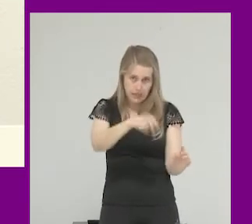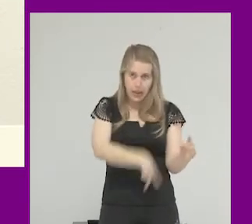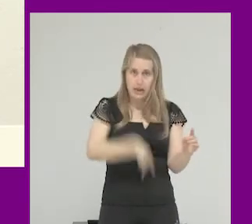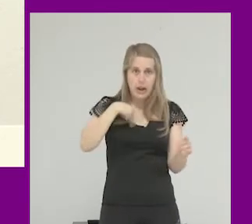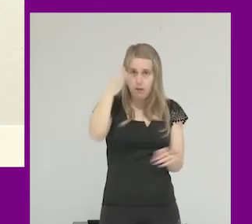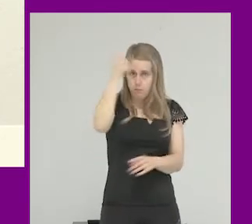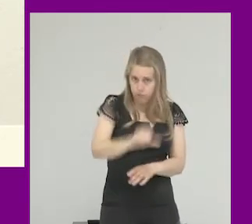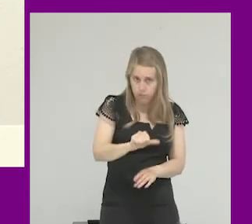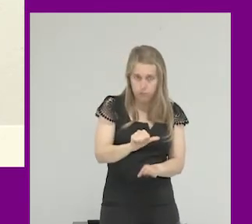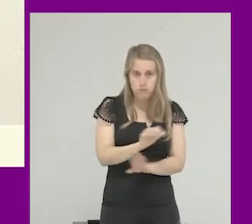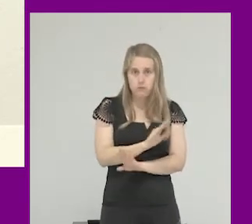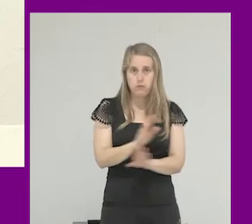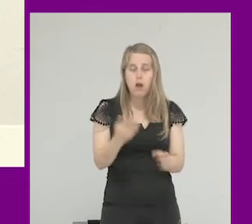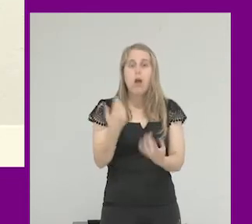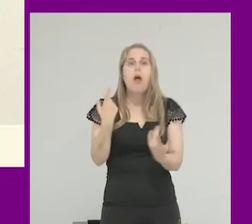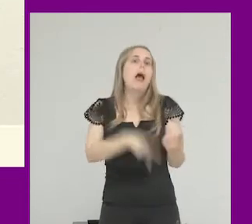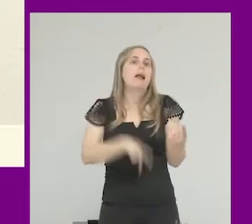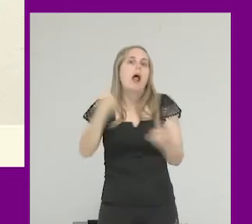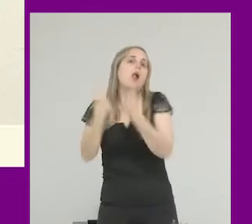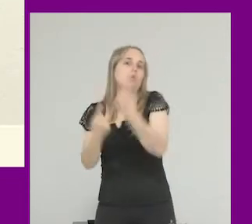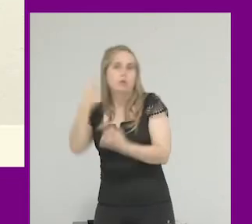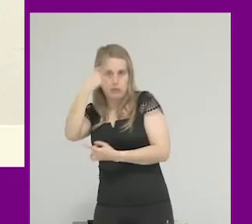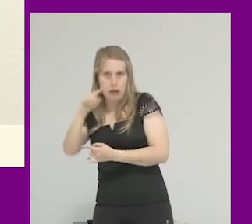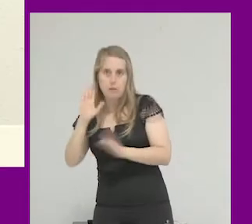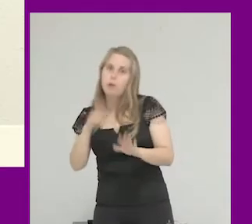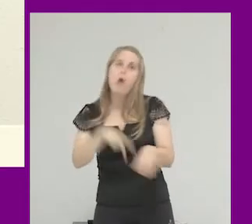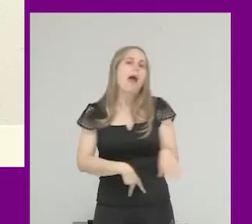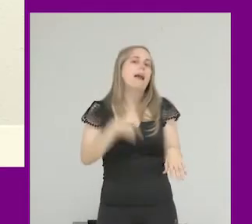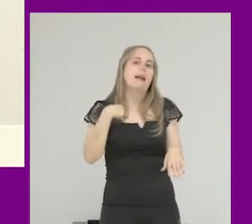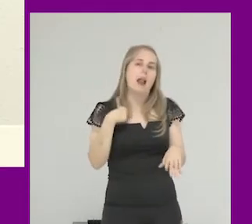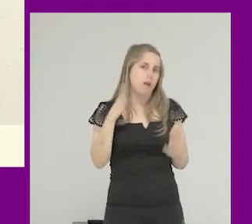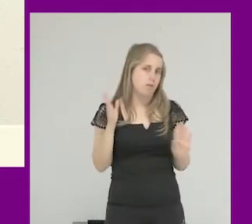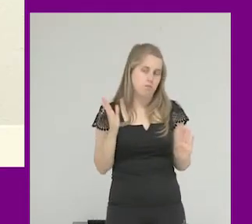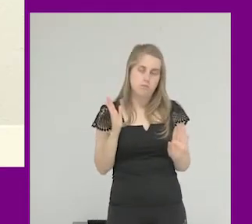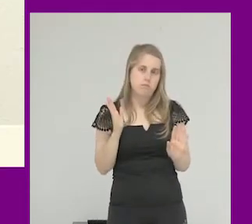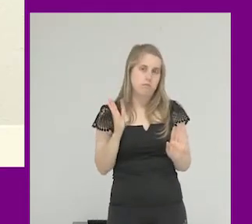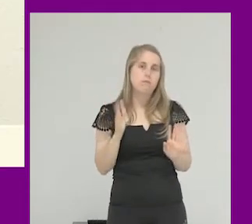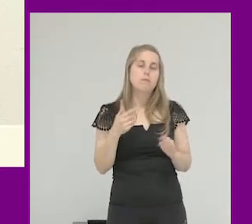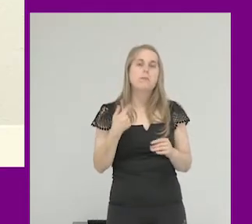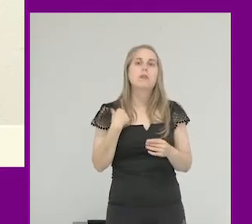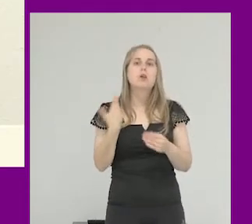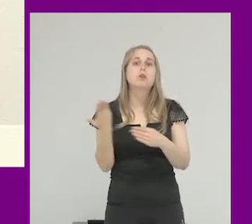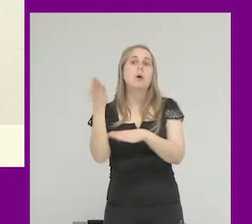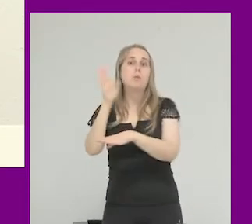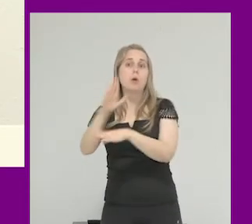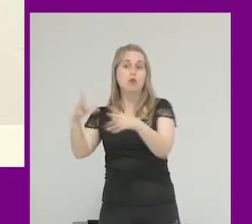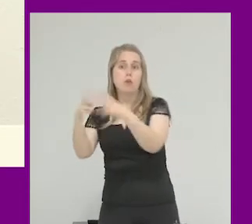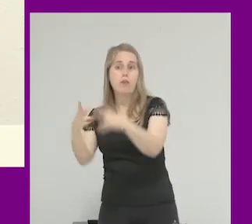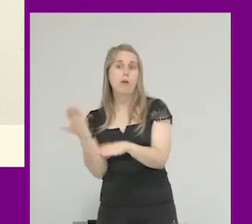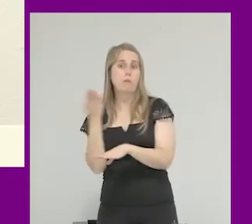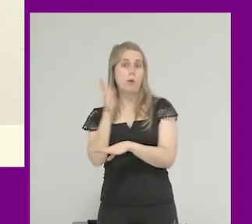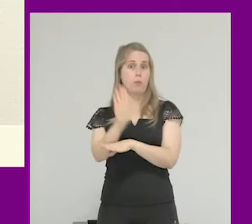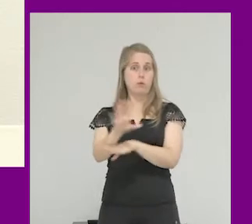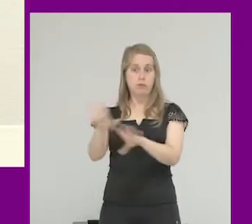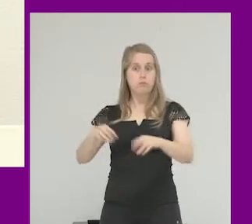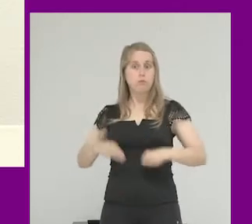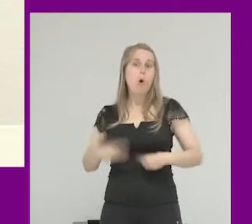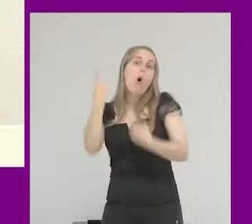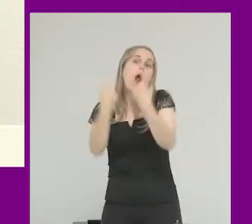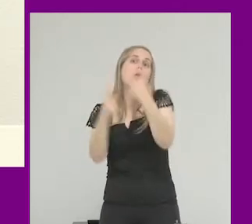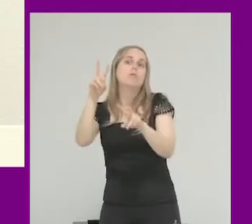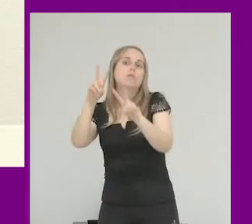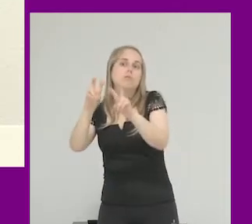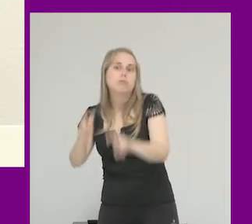general, hay alguien que también sabe, y aceptan propuestas de la sociedad o de algunos investigadores